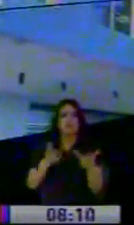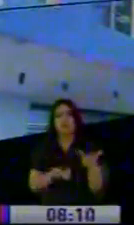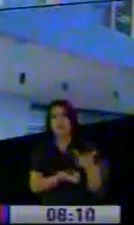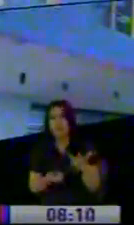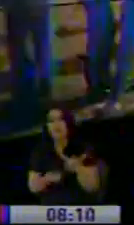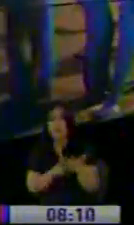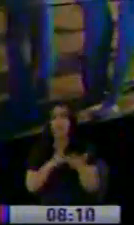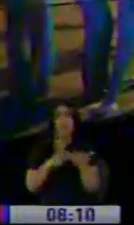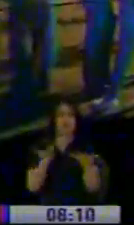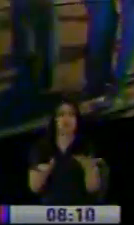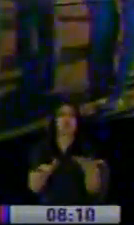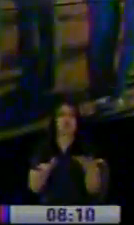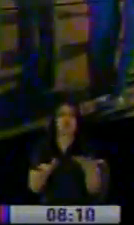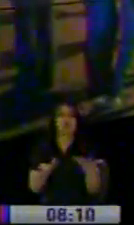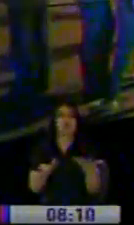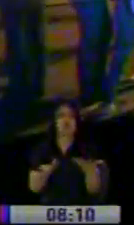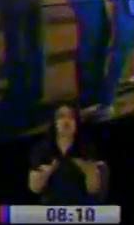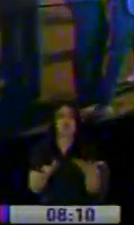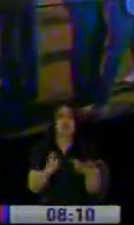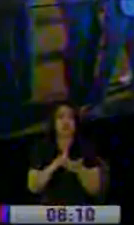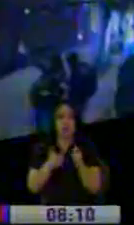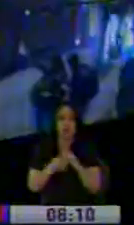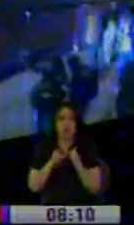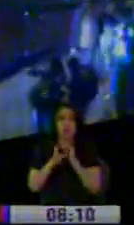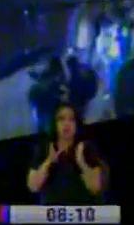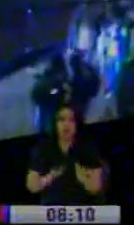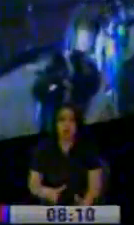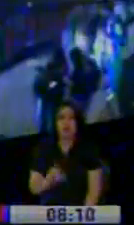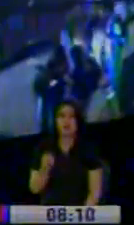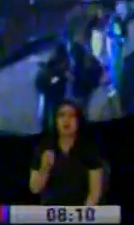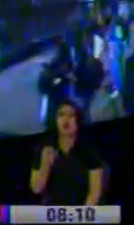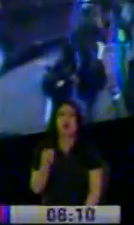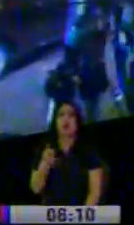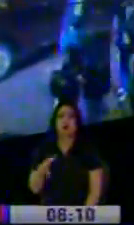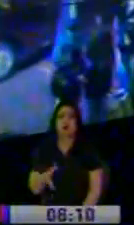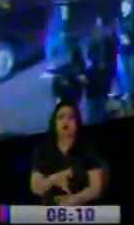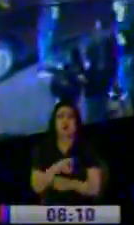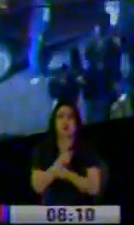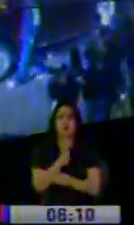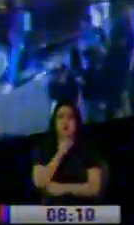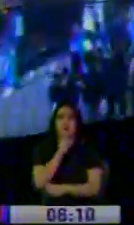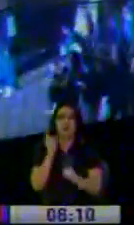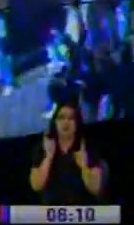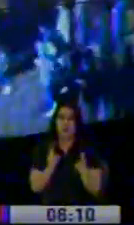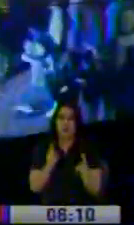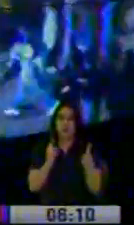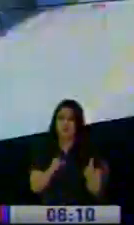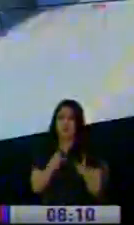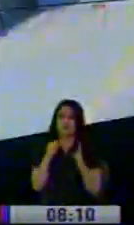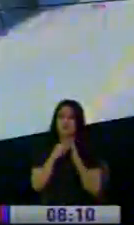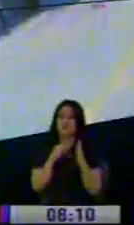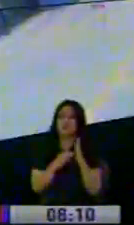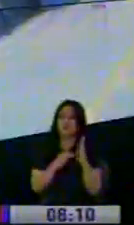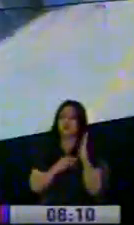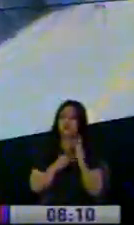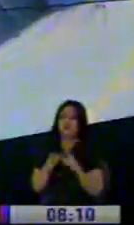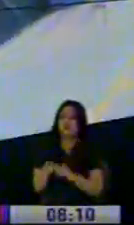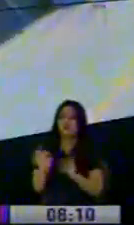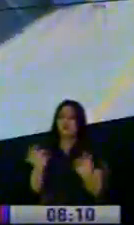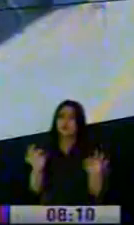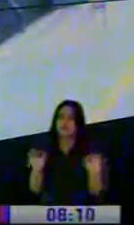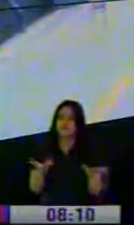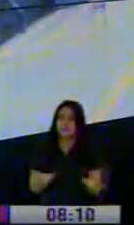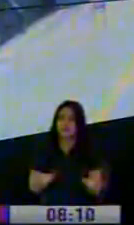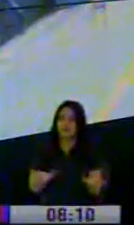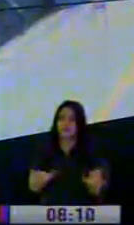los bomberos, por cada ciudadano, X cantidad de seguridad privada. Así es la norma, y acá no existió nada, es